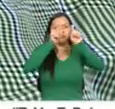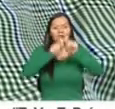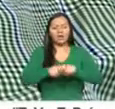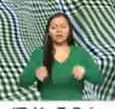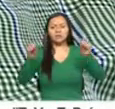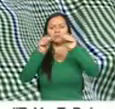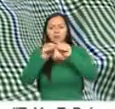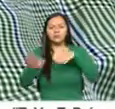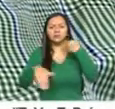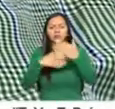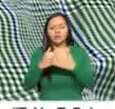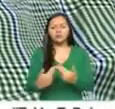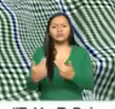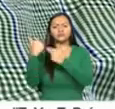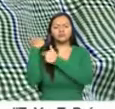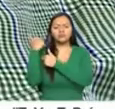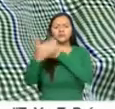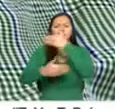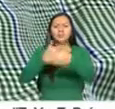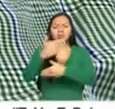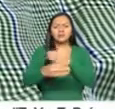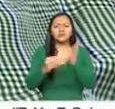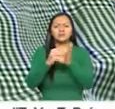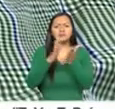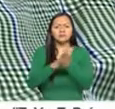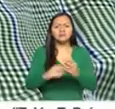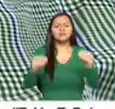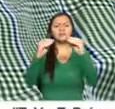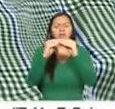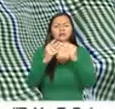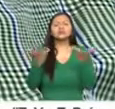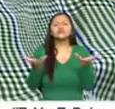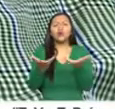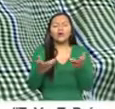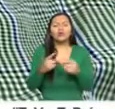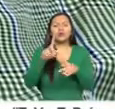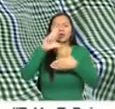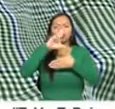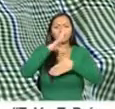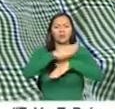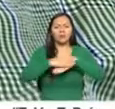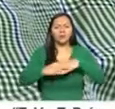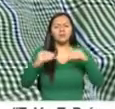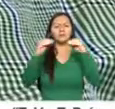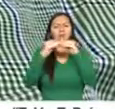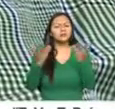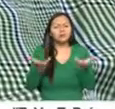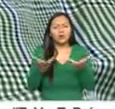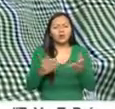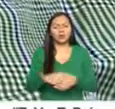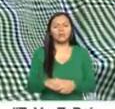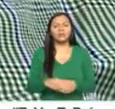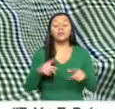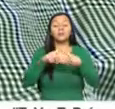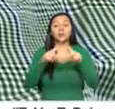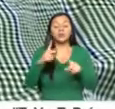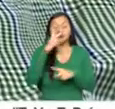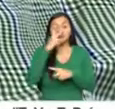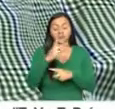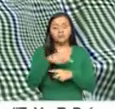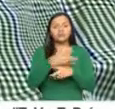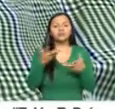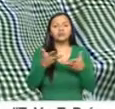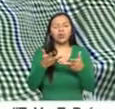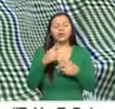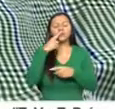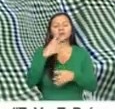renegociar contratos que parecen cláusulas de Dios, que en América Latina eran intocables, sobre el subterfugio de la